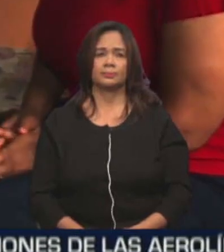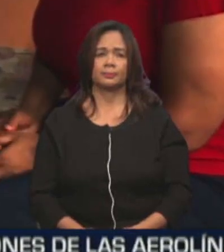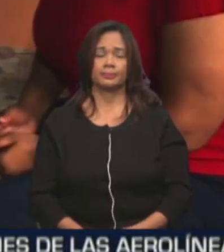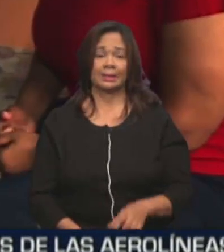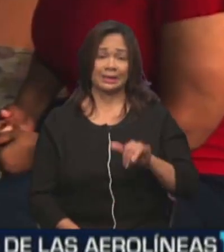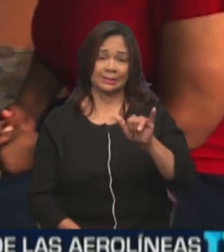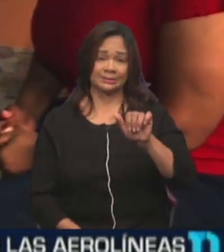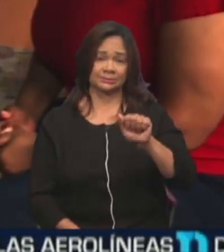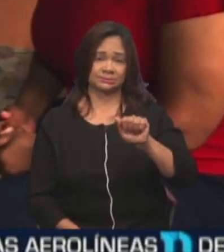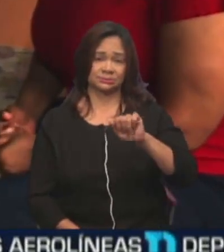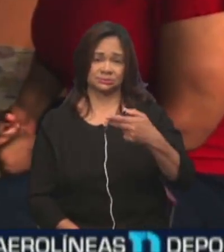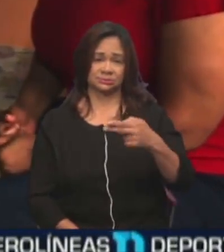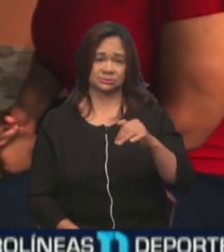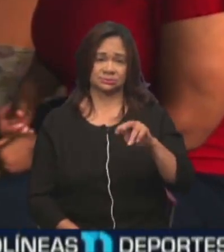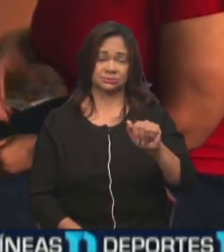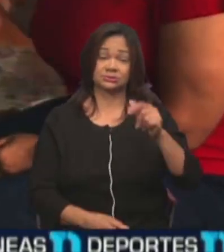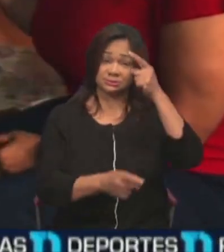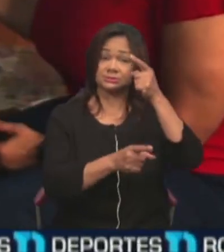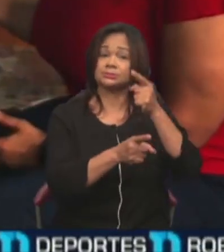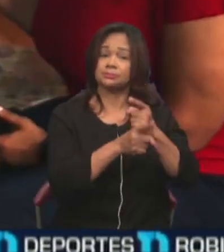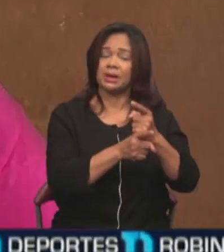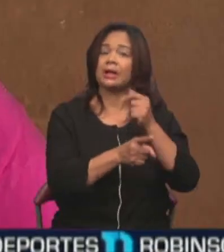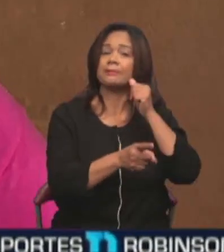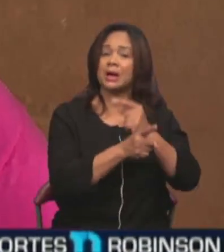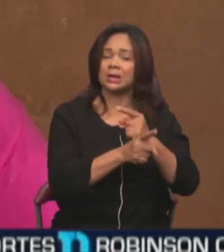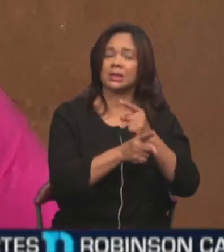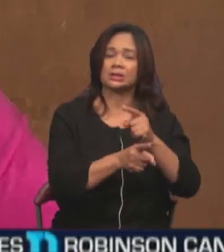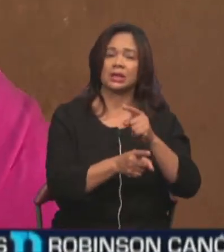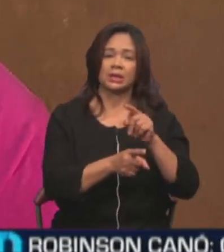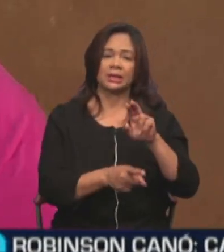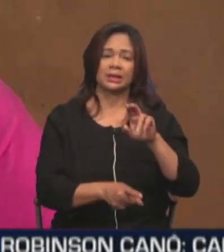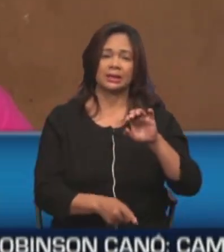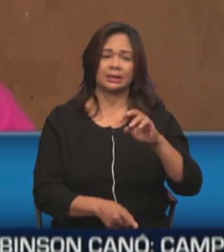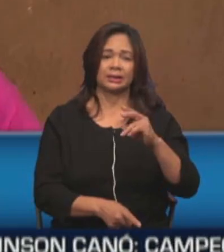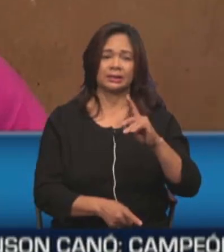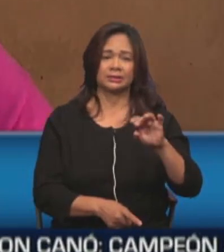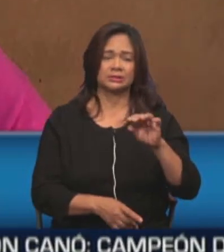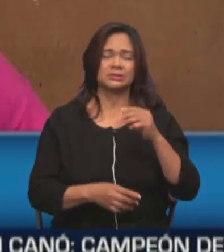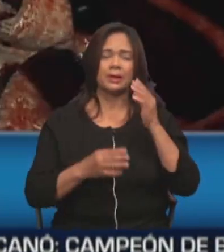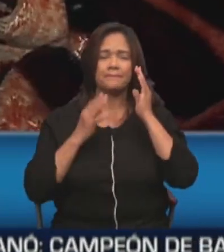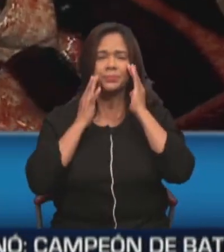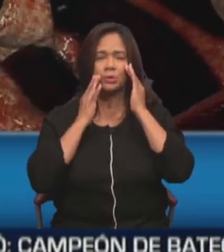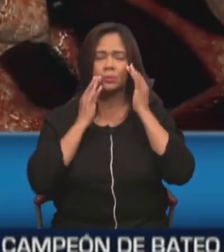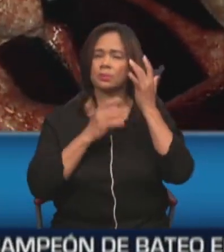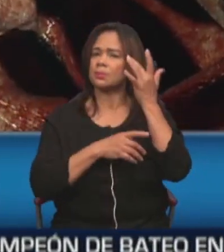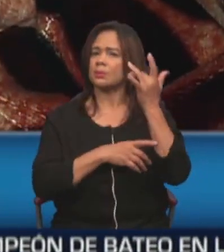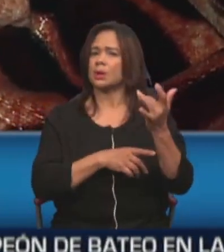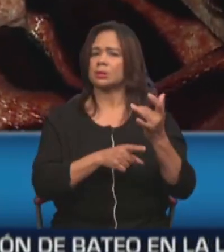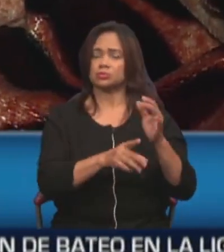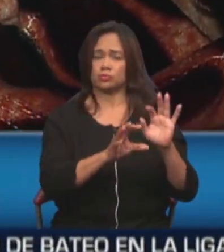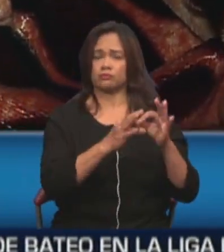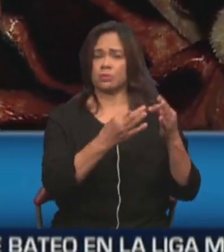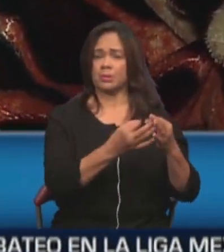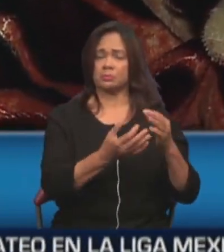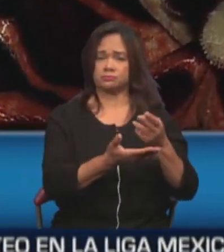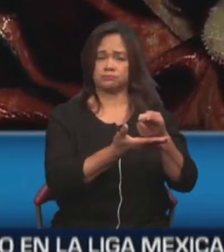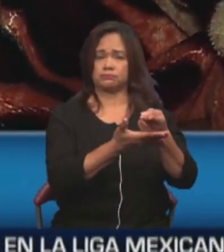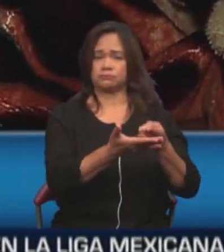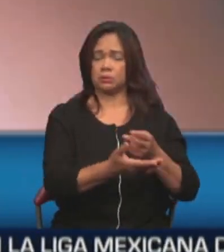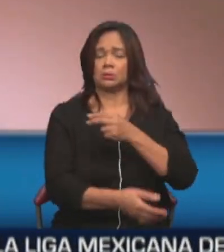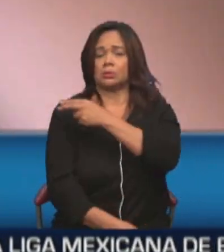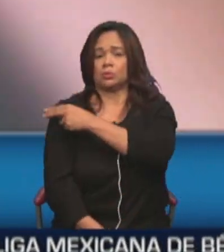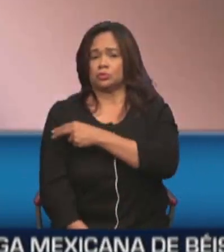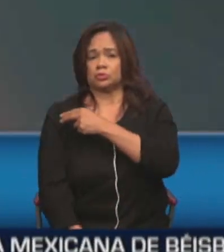Jaira Pérez, quien es hermana de Richard Pérez, dice sentirse muy consternada, ya que su pariente fue ingresado en el